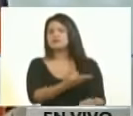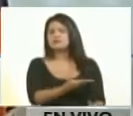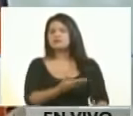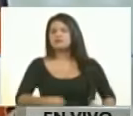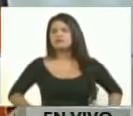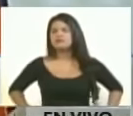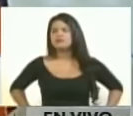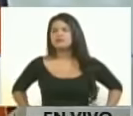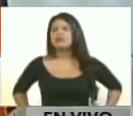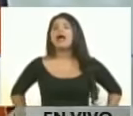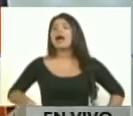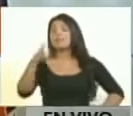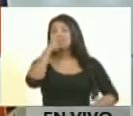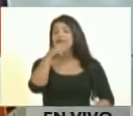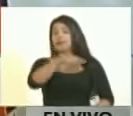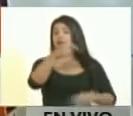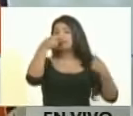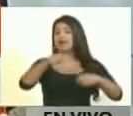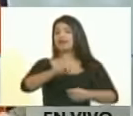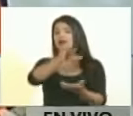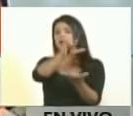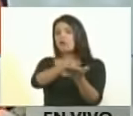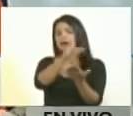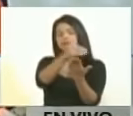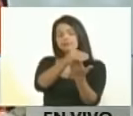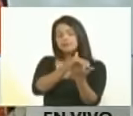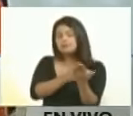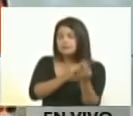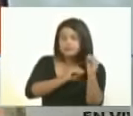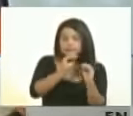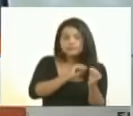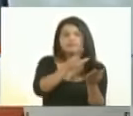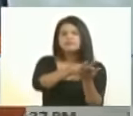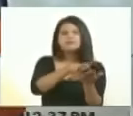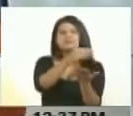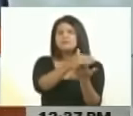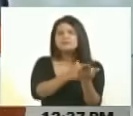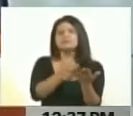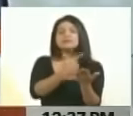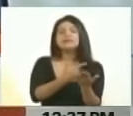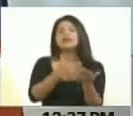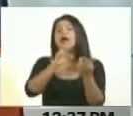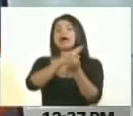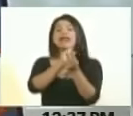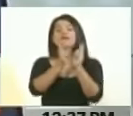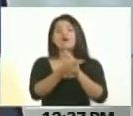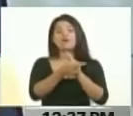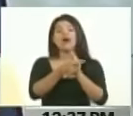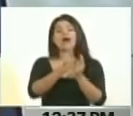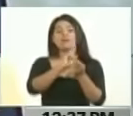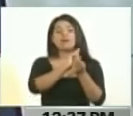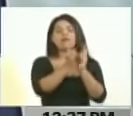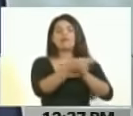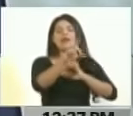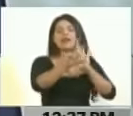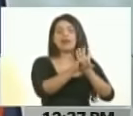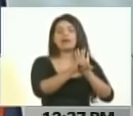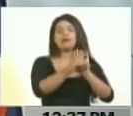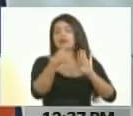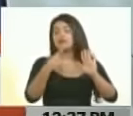Pretenden aprobar una reforma que impide durante 2 décadas, durante 20